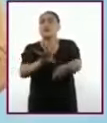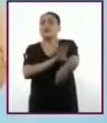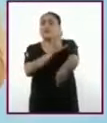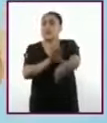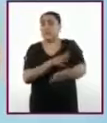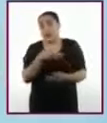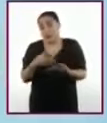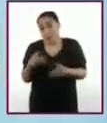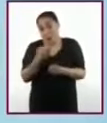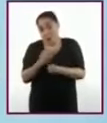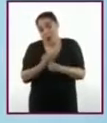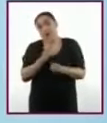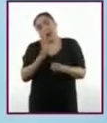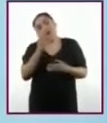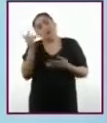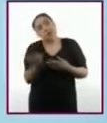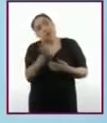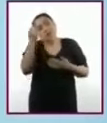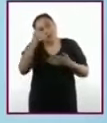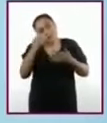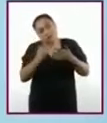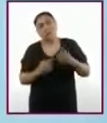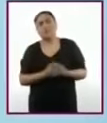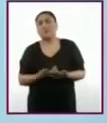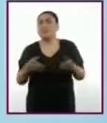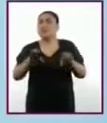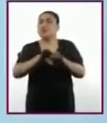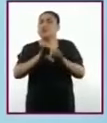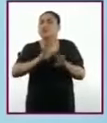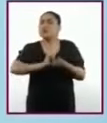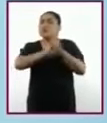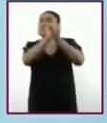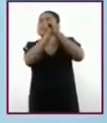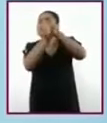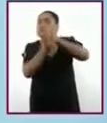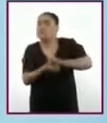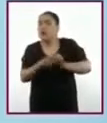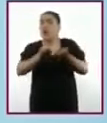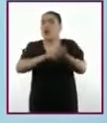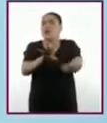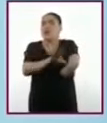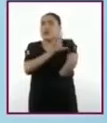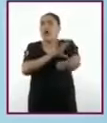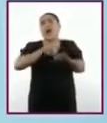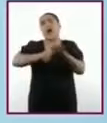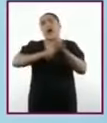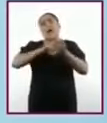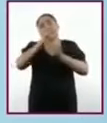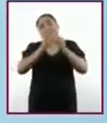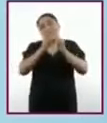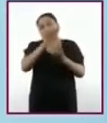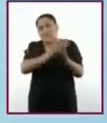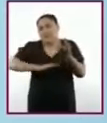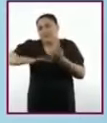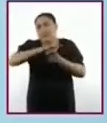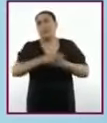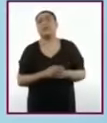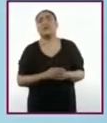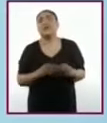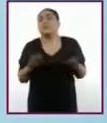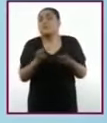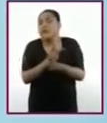planteado las siguientes preguntas. ¿Cómo se dan las transformaciones de energía en los ecosistemas? ¿Qué pasa en las cadenas y